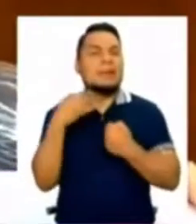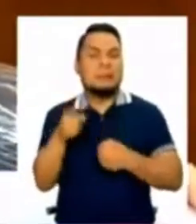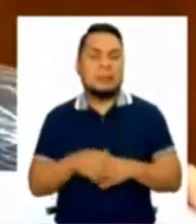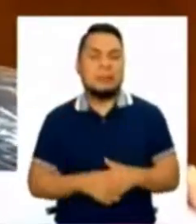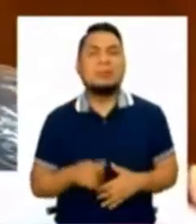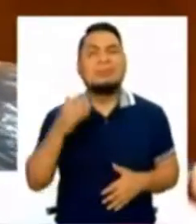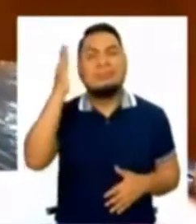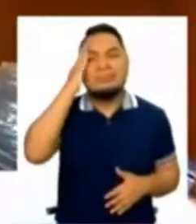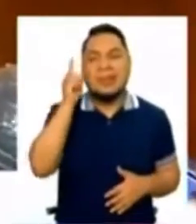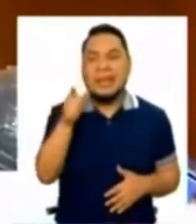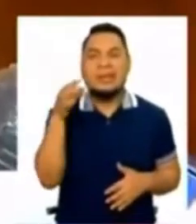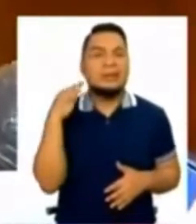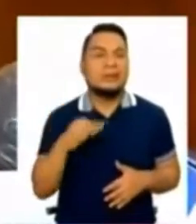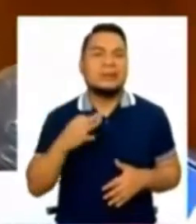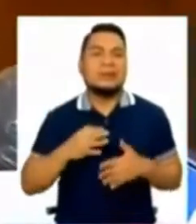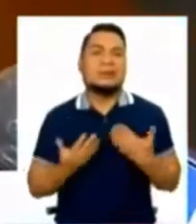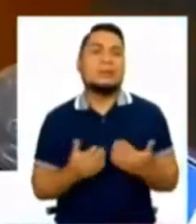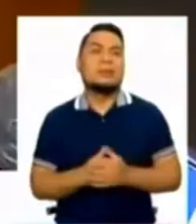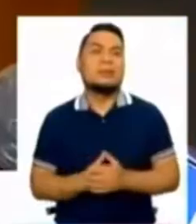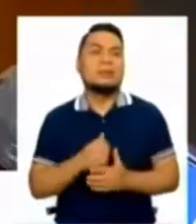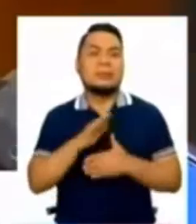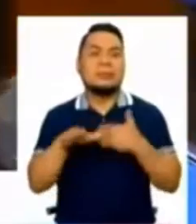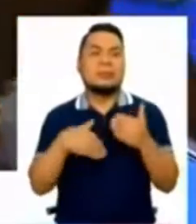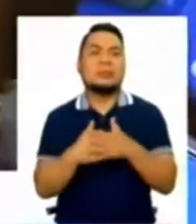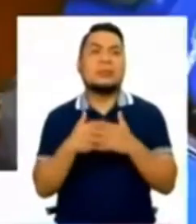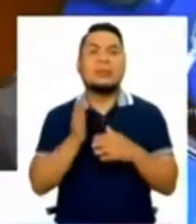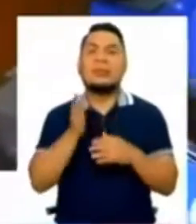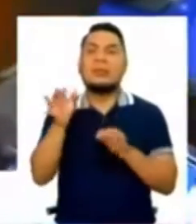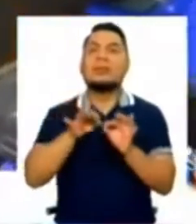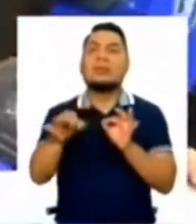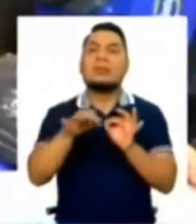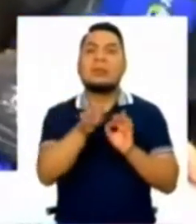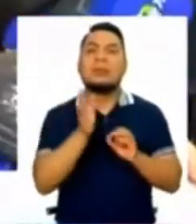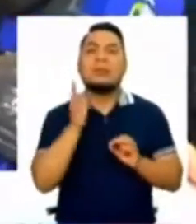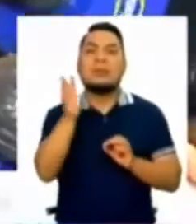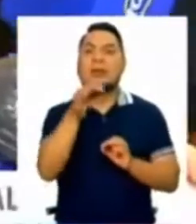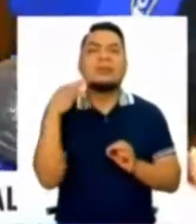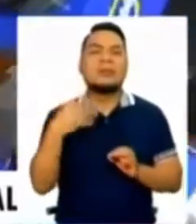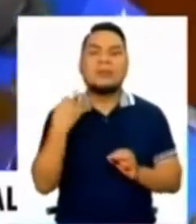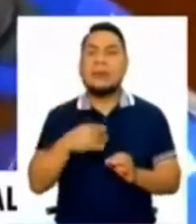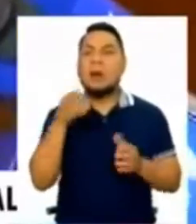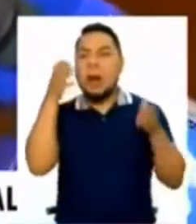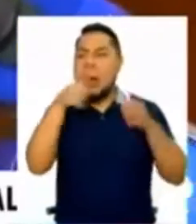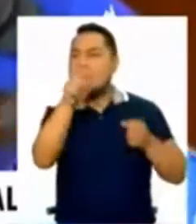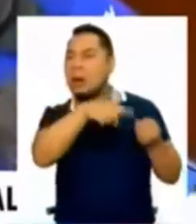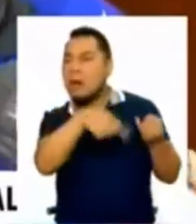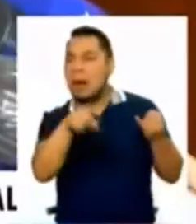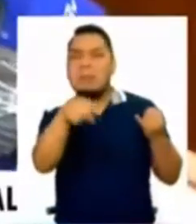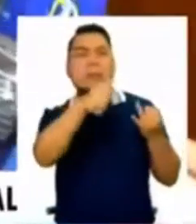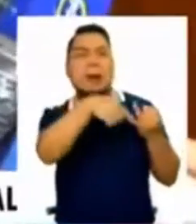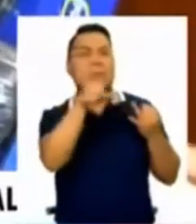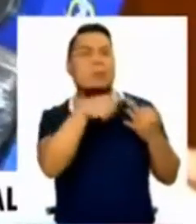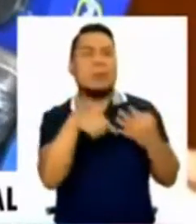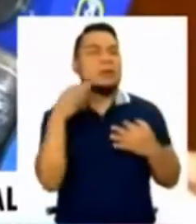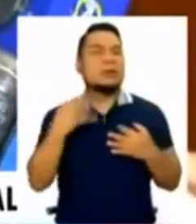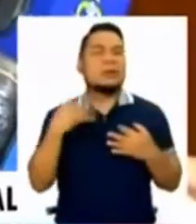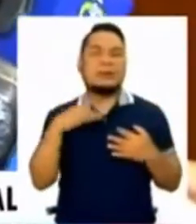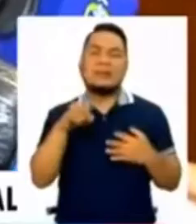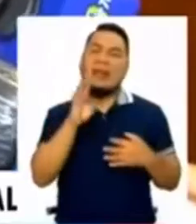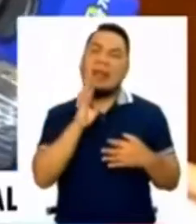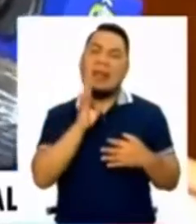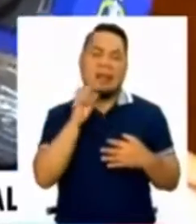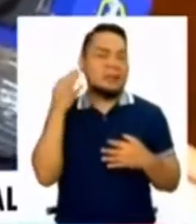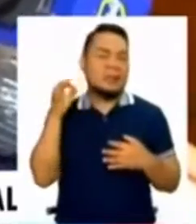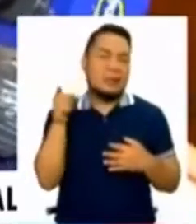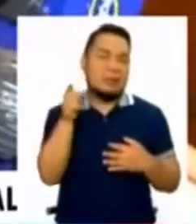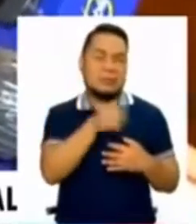carta enviada al presidente Pedro Castillo. ¿Qué habrá pasado con su defensor leal? ¿Será que el barco se está hundiendo y que tienen que